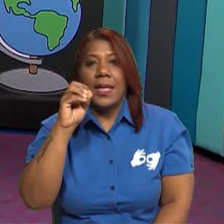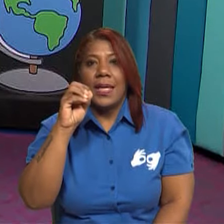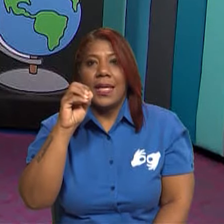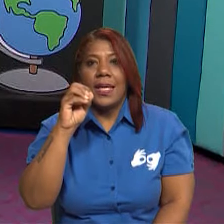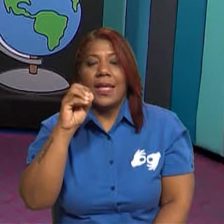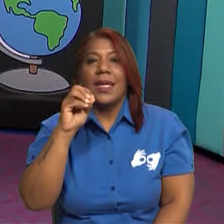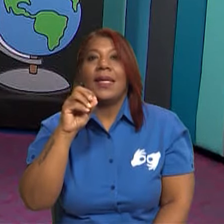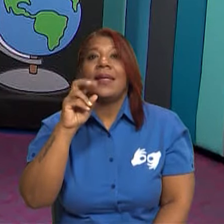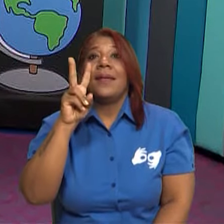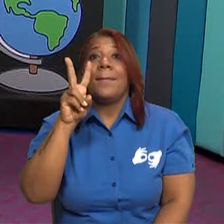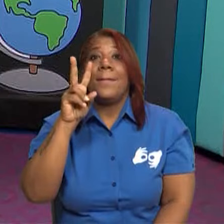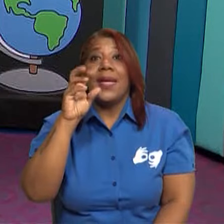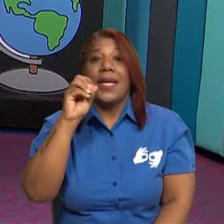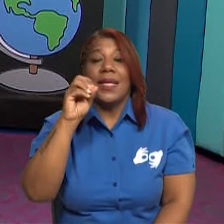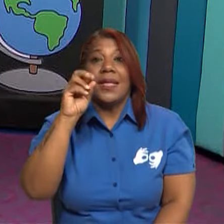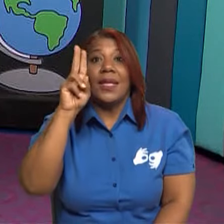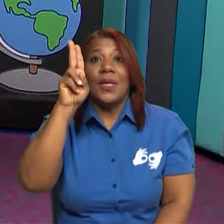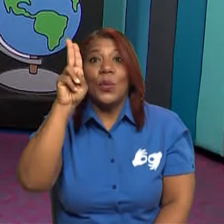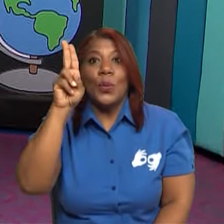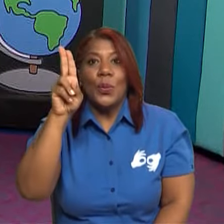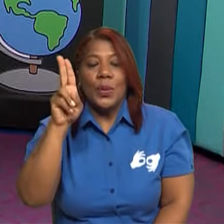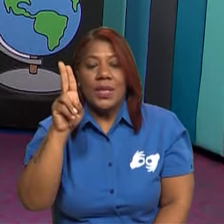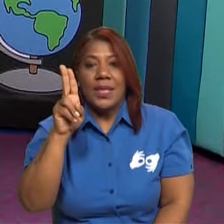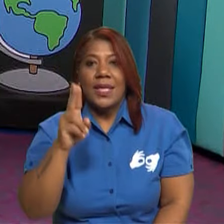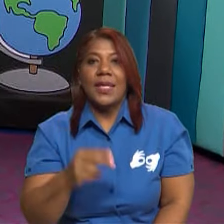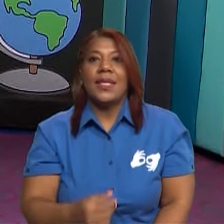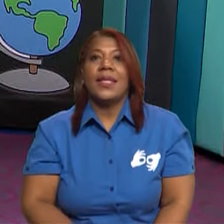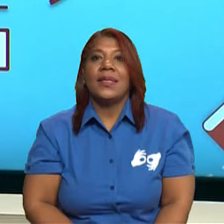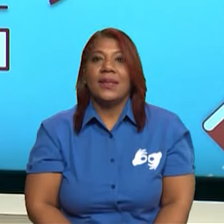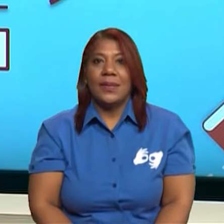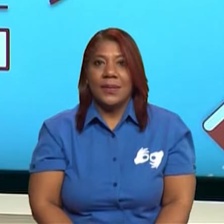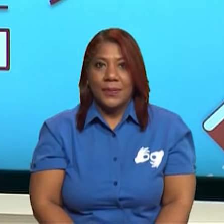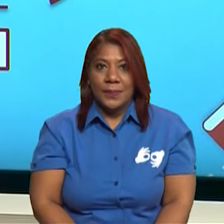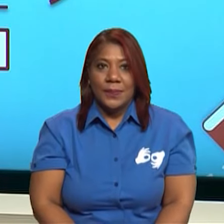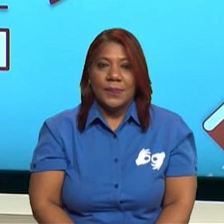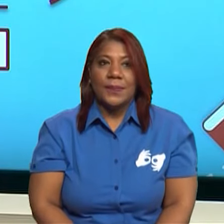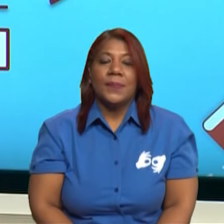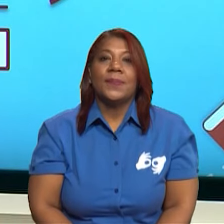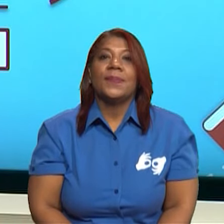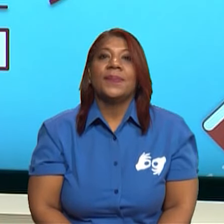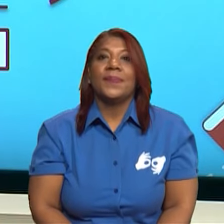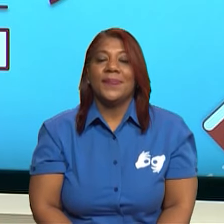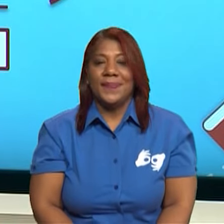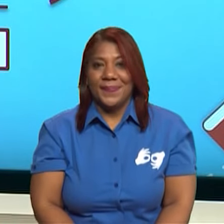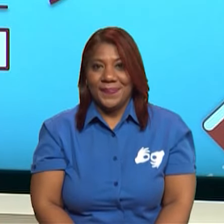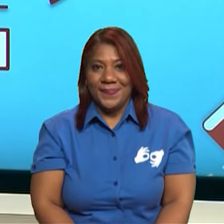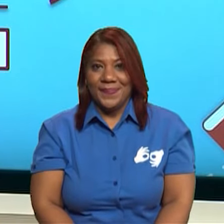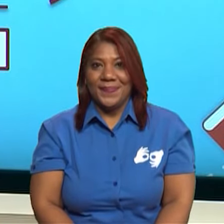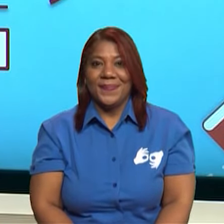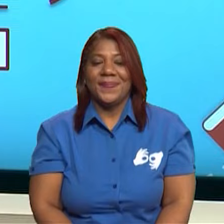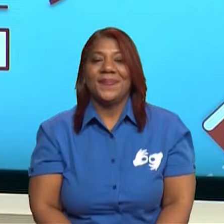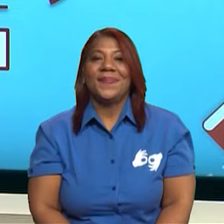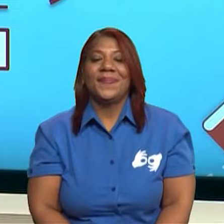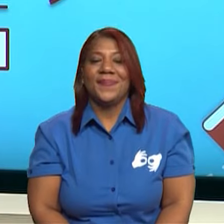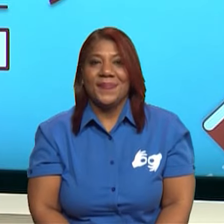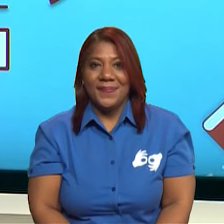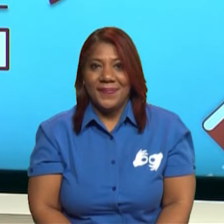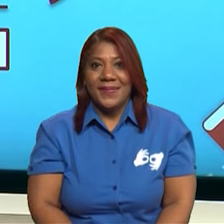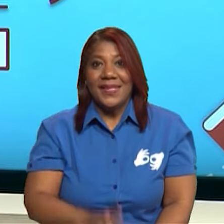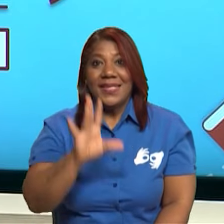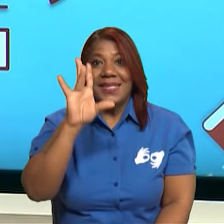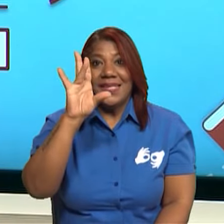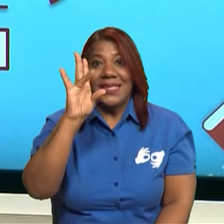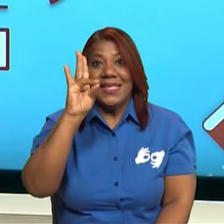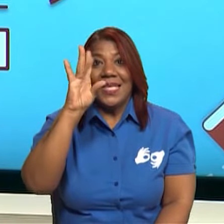a mi operación y debo agregarle un 0. Entonces la respuesta sería 20. Le agregamos un 0 porque